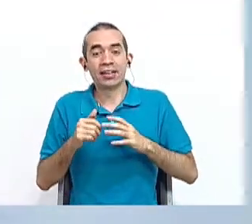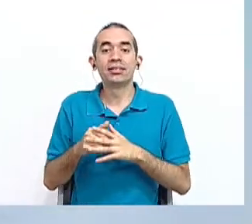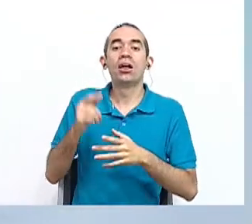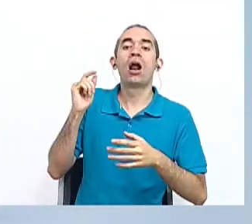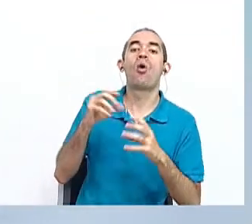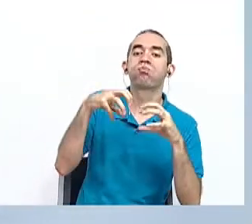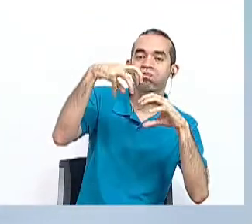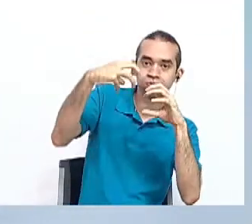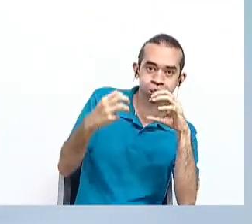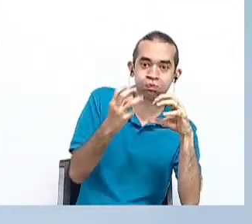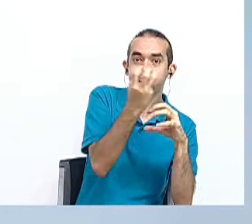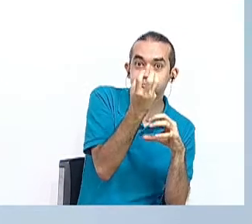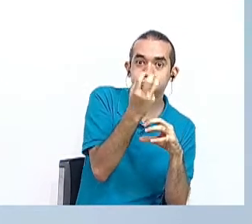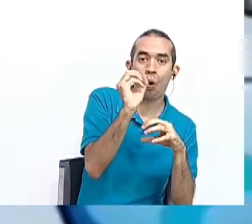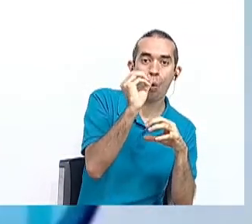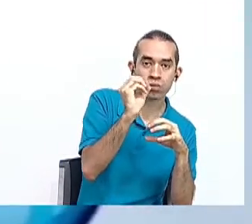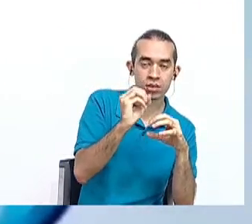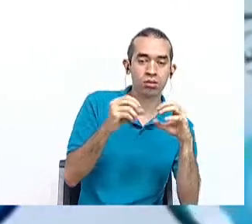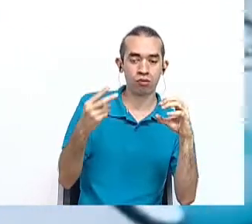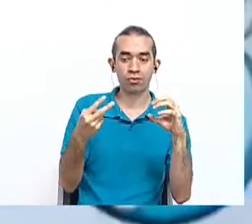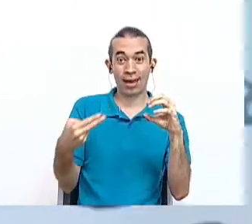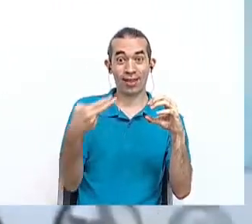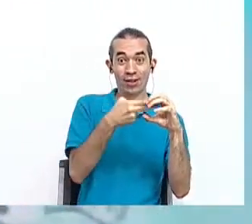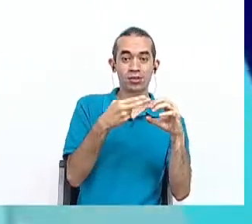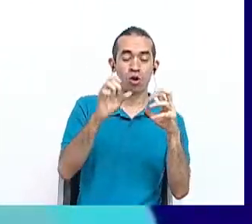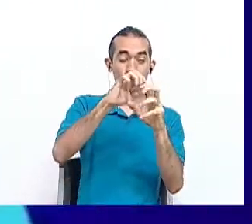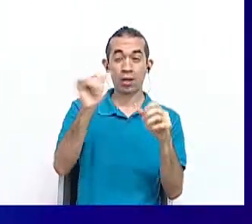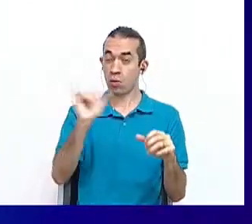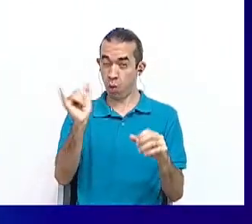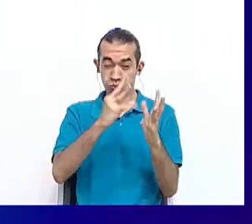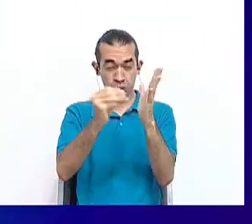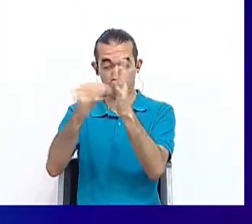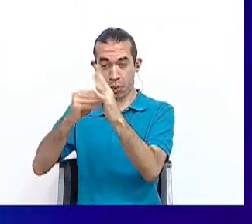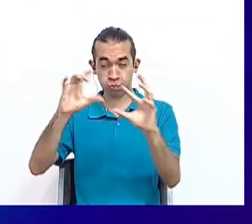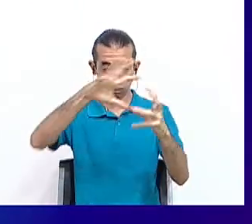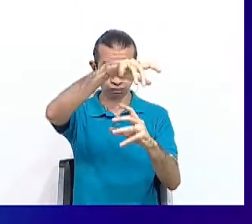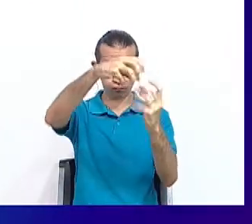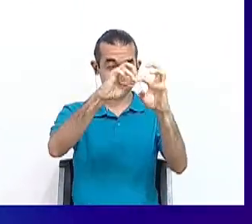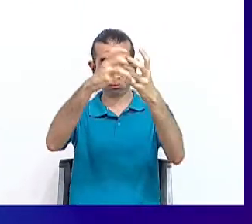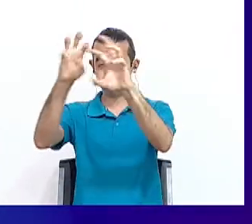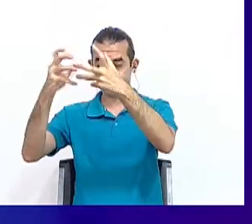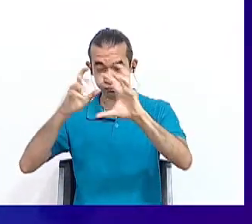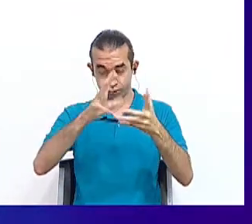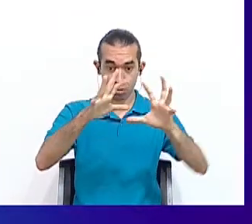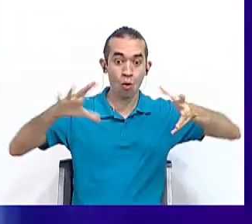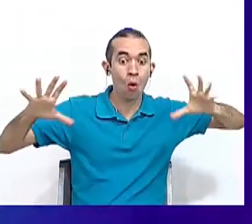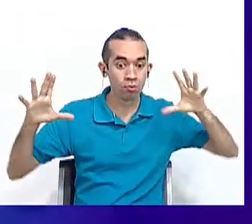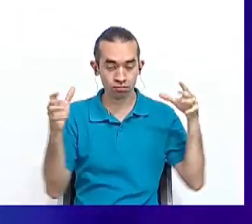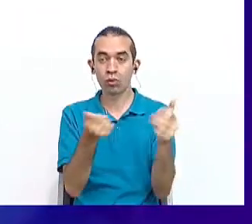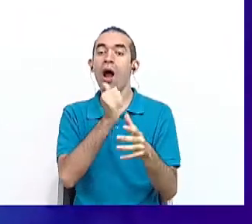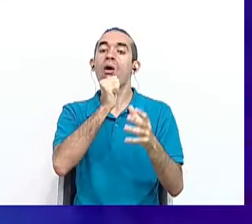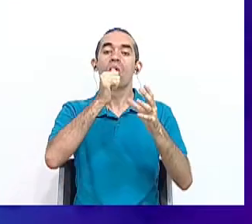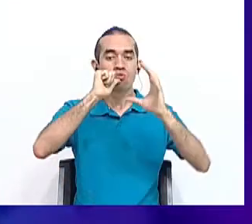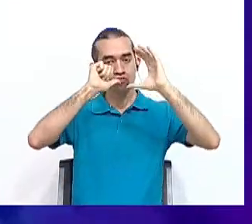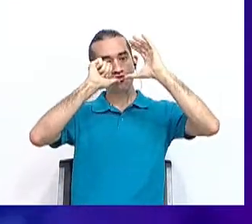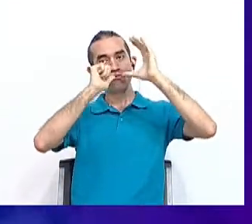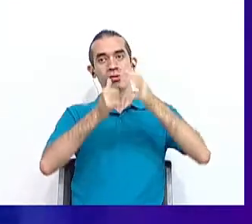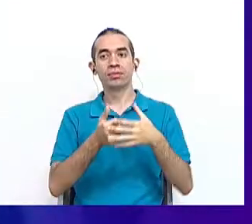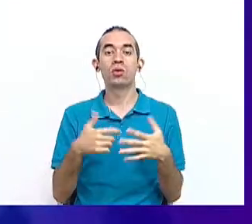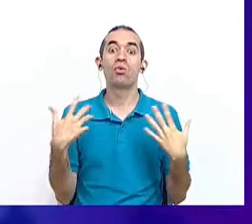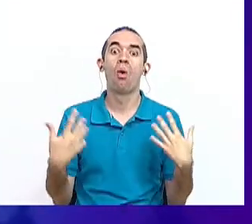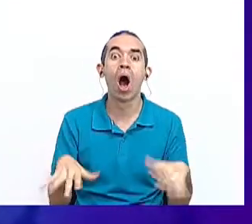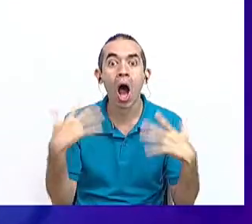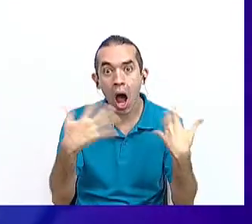2 de hidrógeno. Millones de moléculas como Glub forman el agua que bebes cada día.